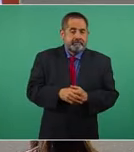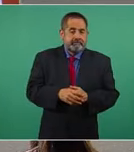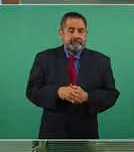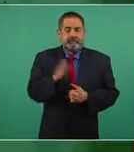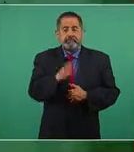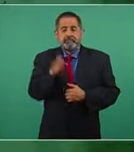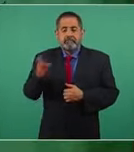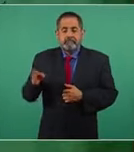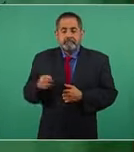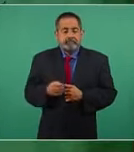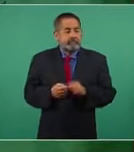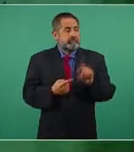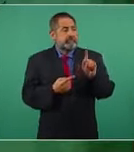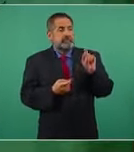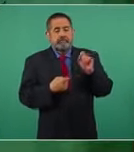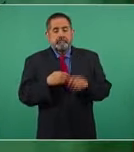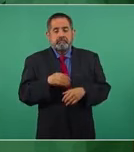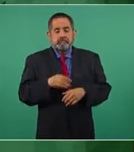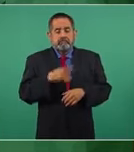Los que reciben subsidios.